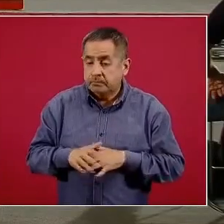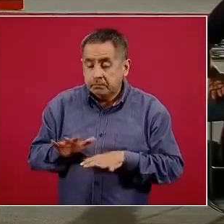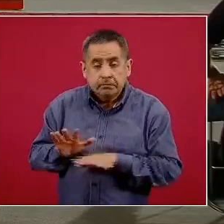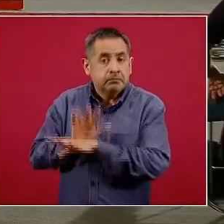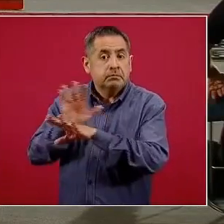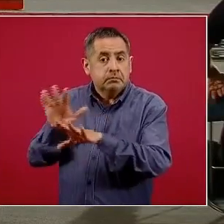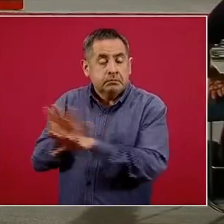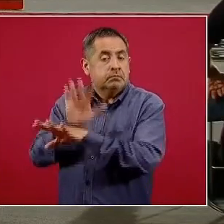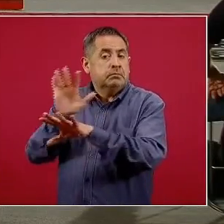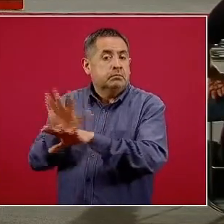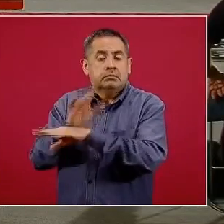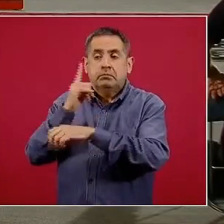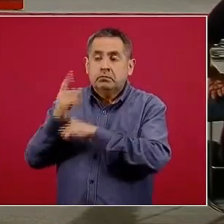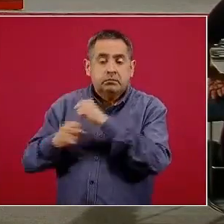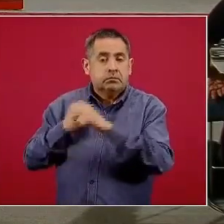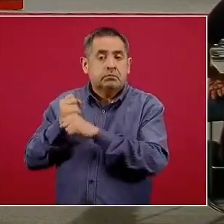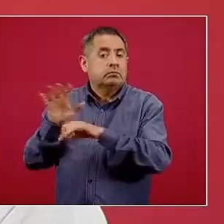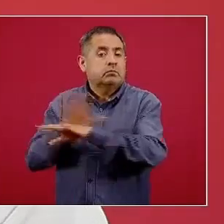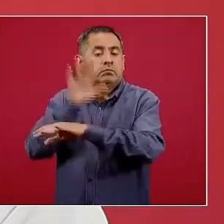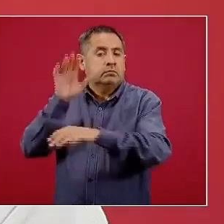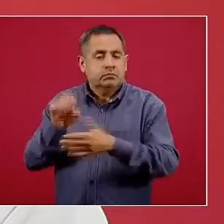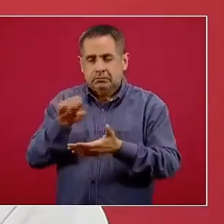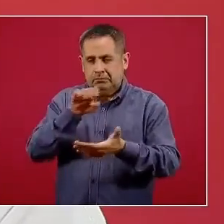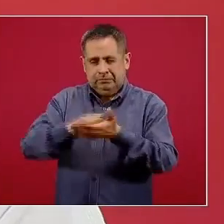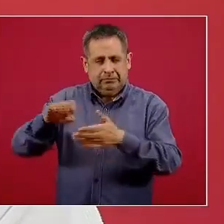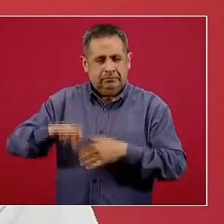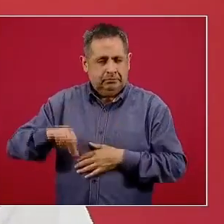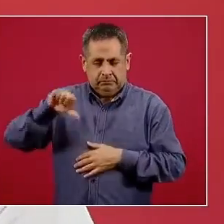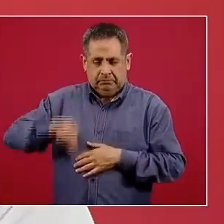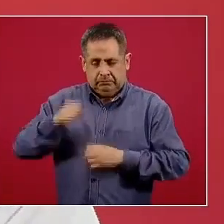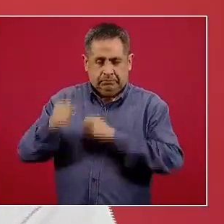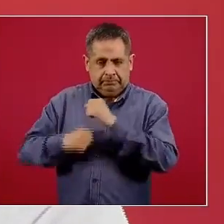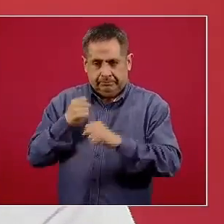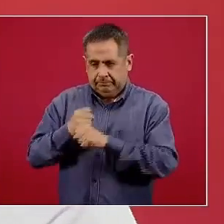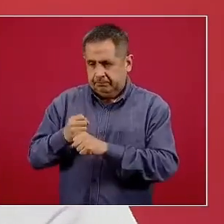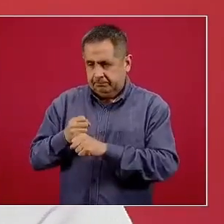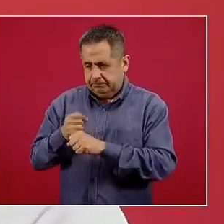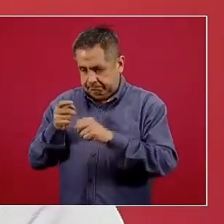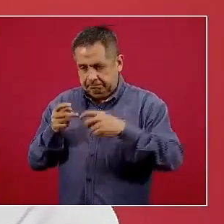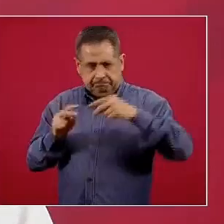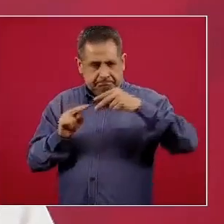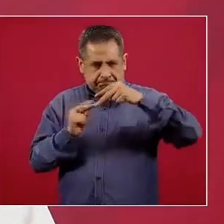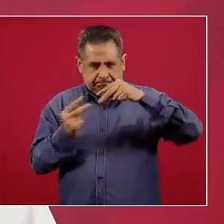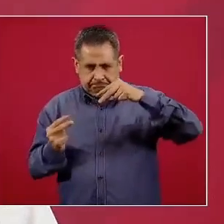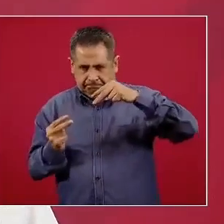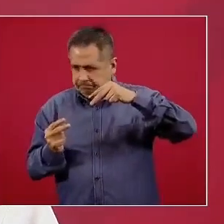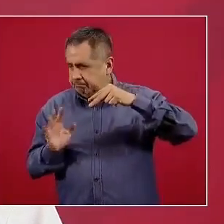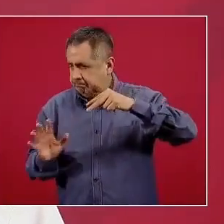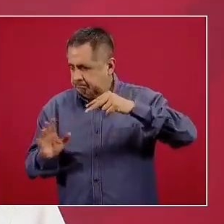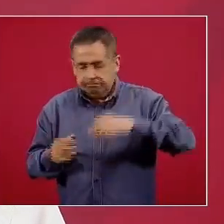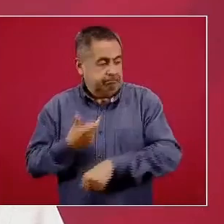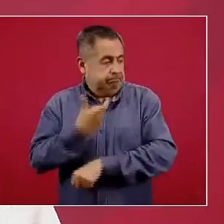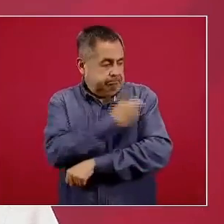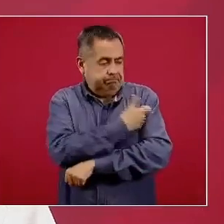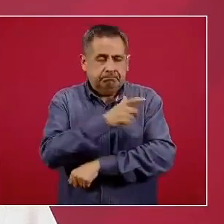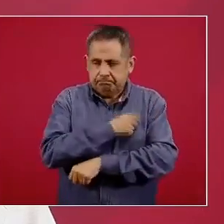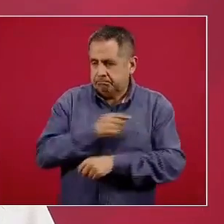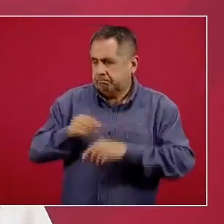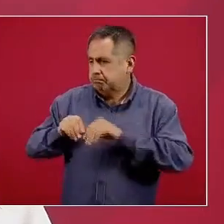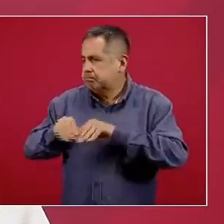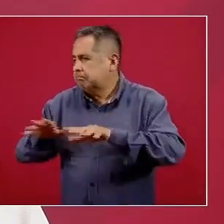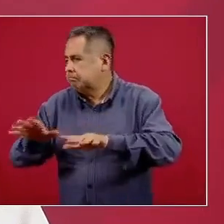cambiando tanto que la vacuna, la formulación de la vacuna al inicio de la temporada, puede